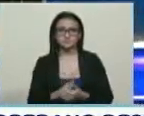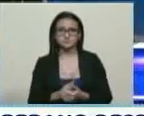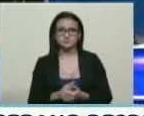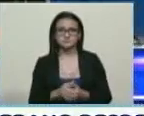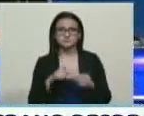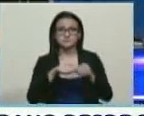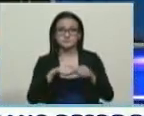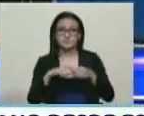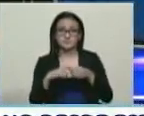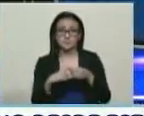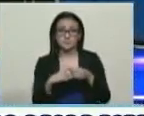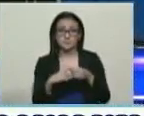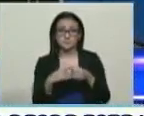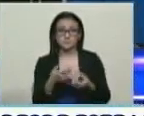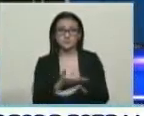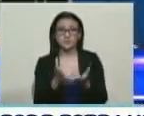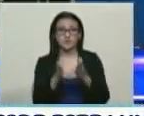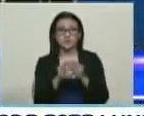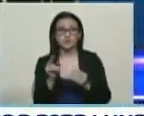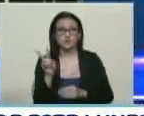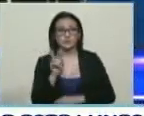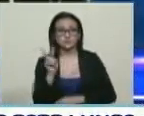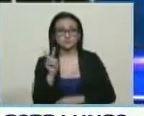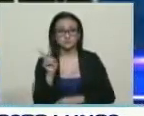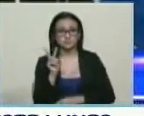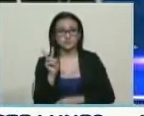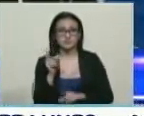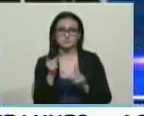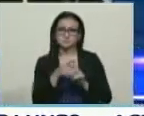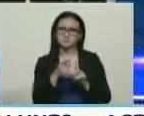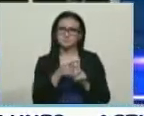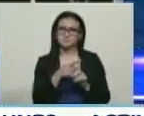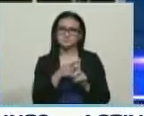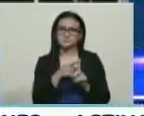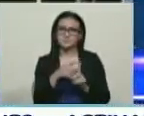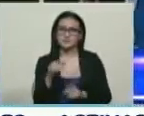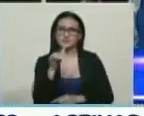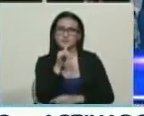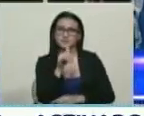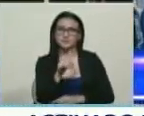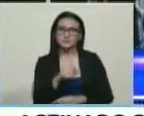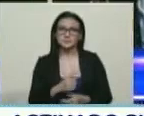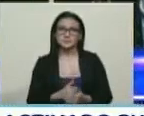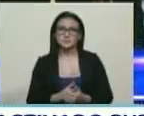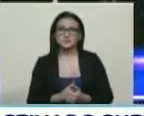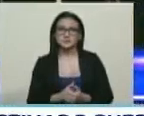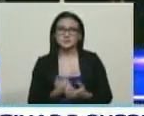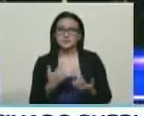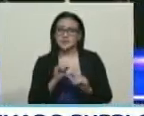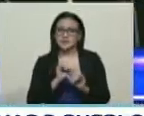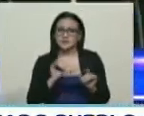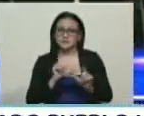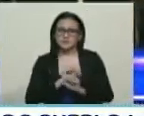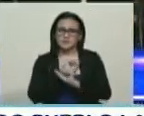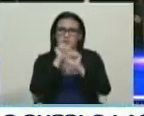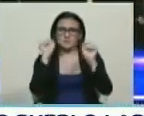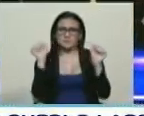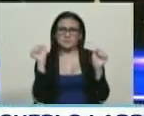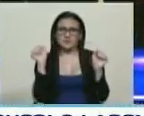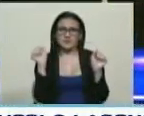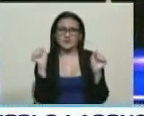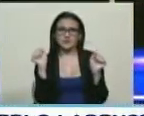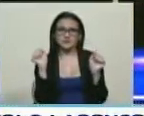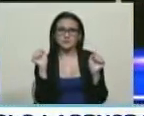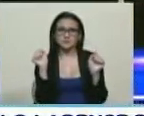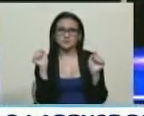Polo Patriótico a todo el país. Bueno, en primer lugar, informar que desde muy temprano se ha